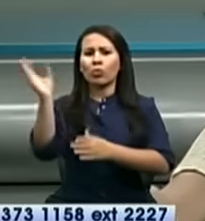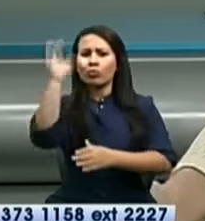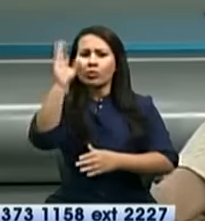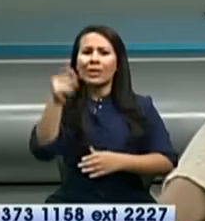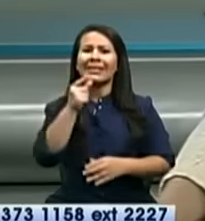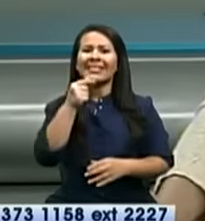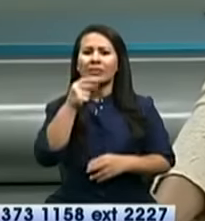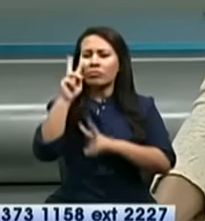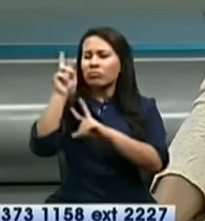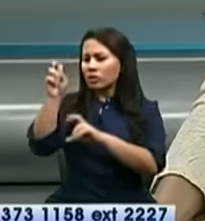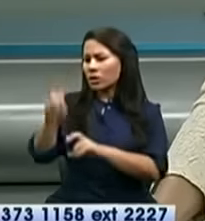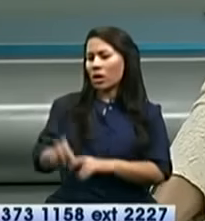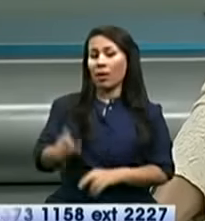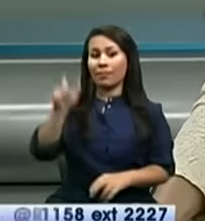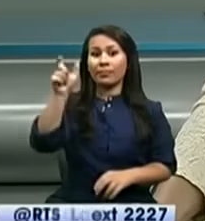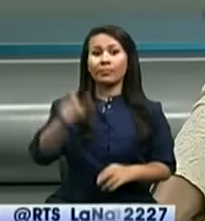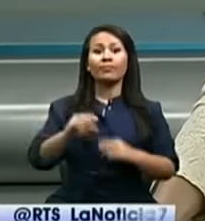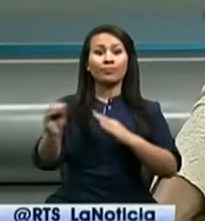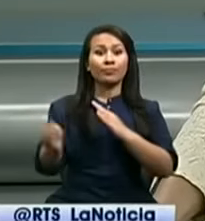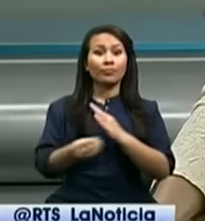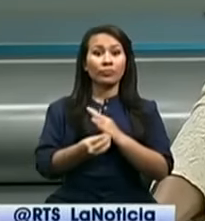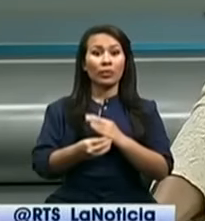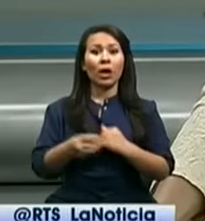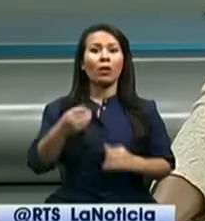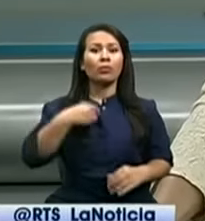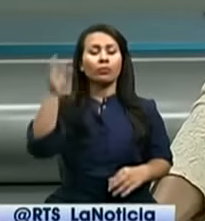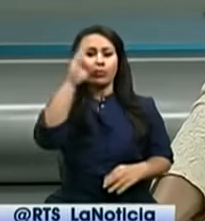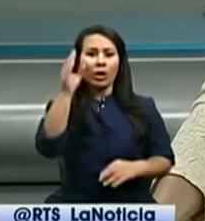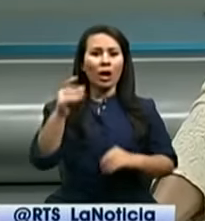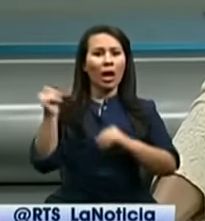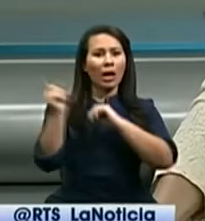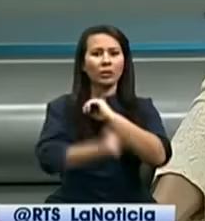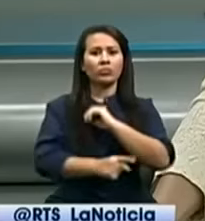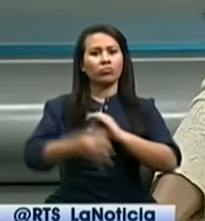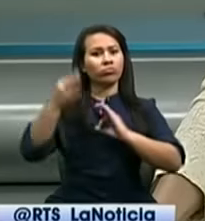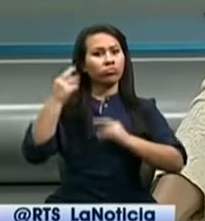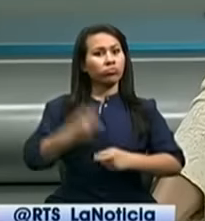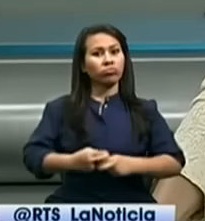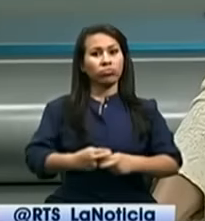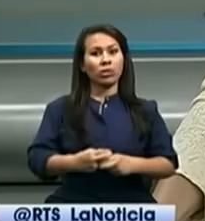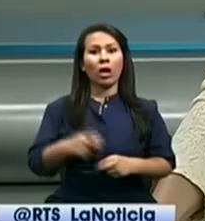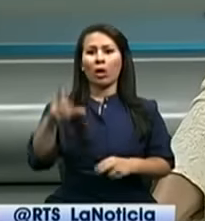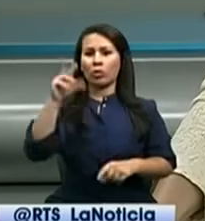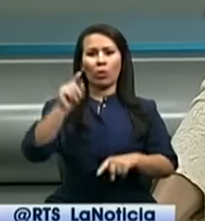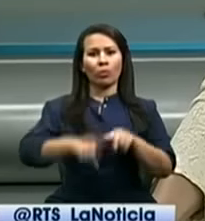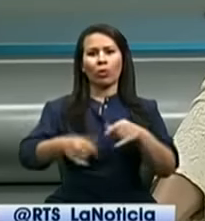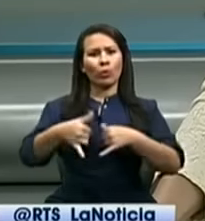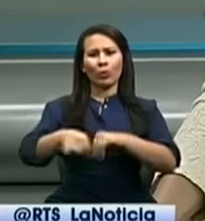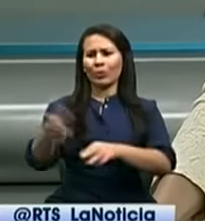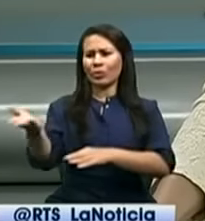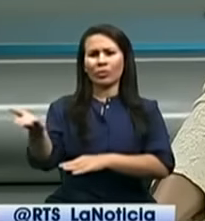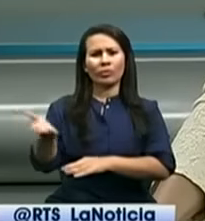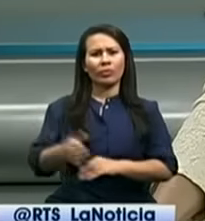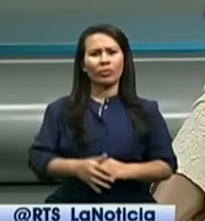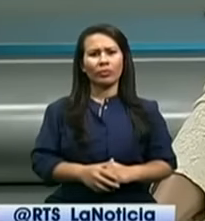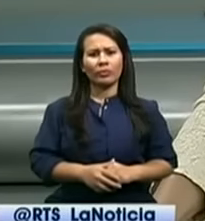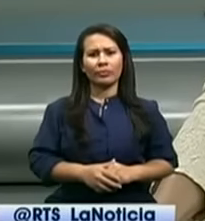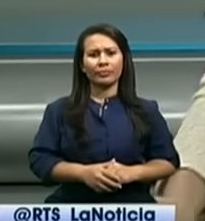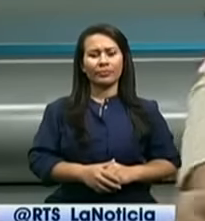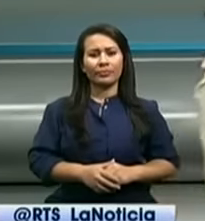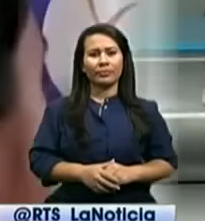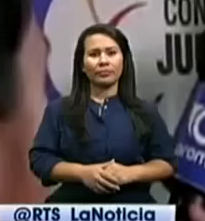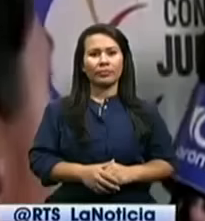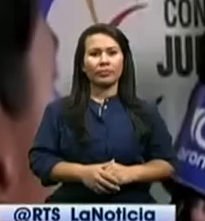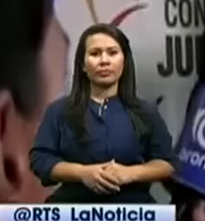de investigación. Además, añadió que se buscará una pena ejemplar para evitar que se repita este tipo de crimen.